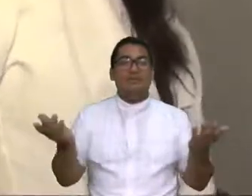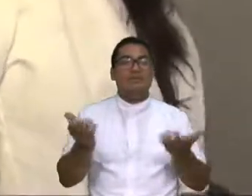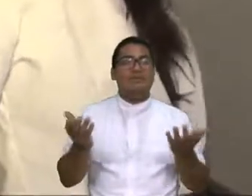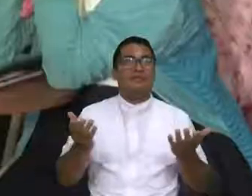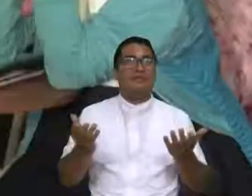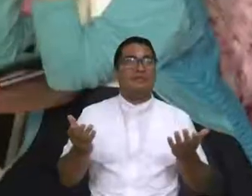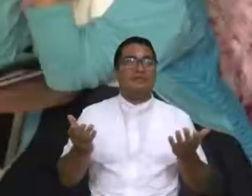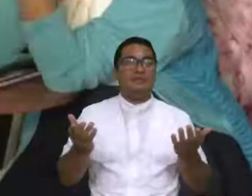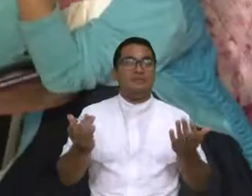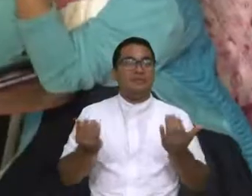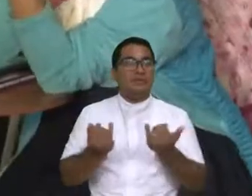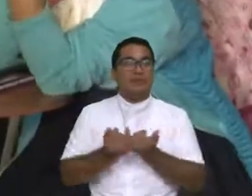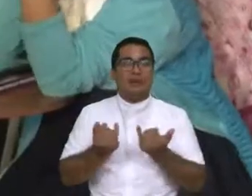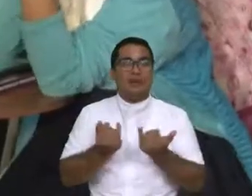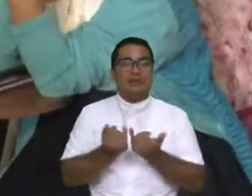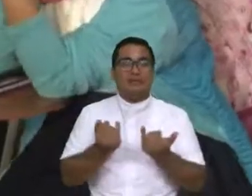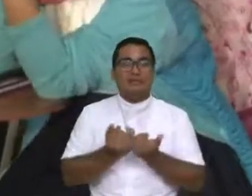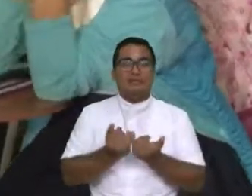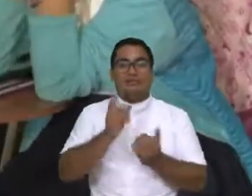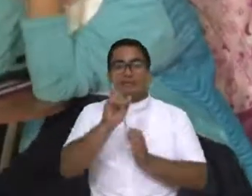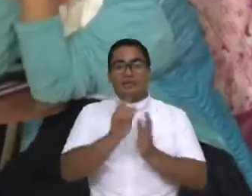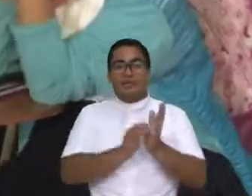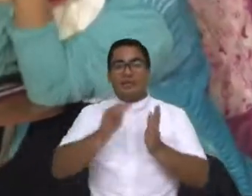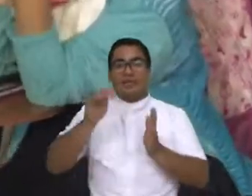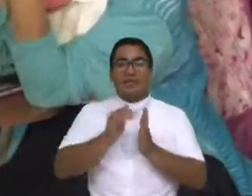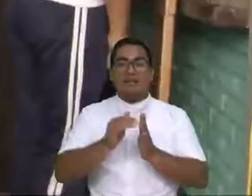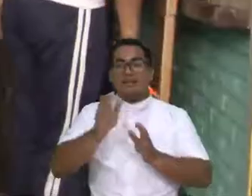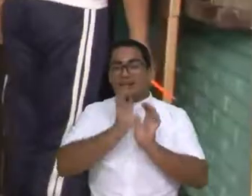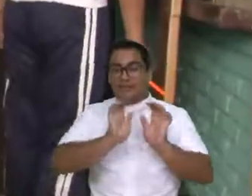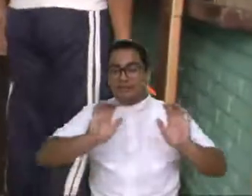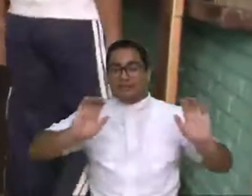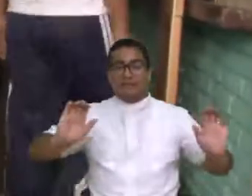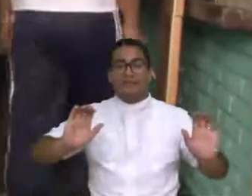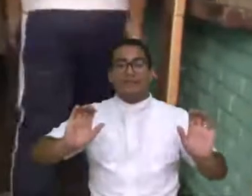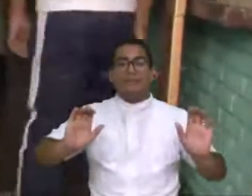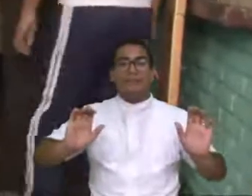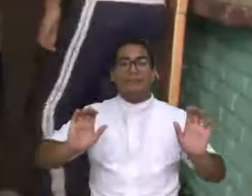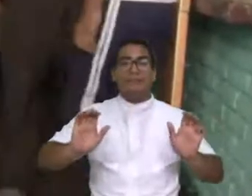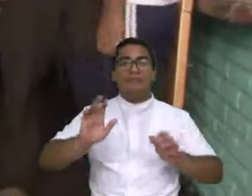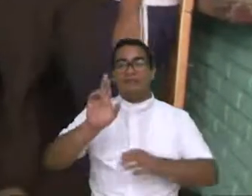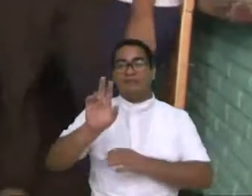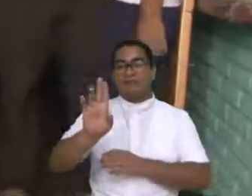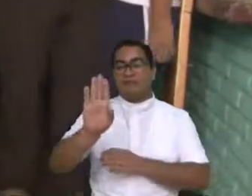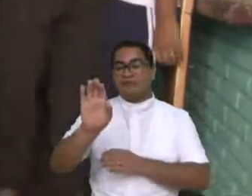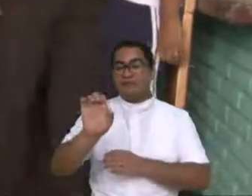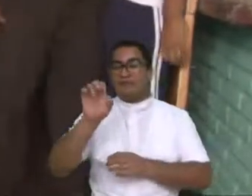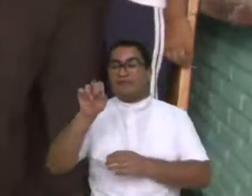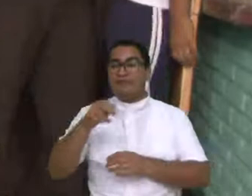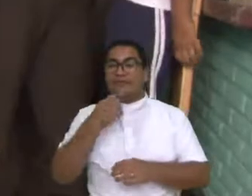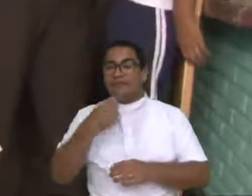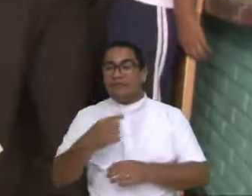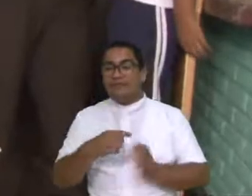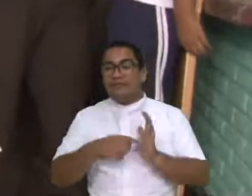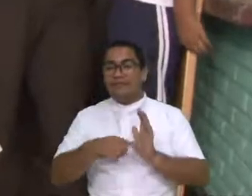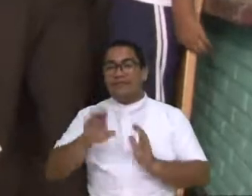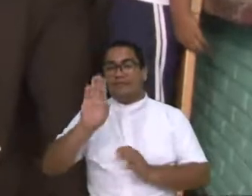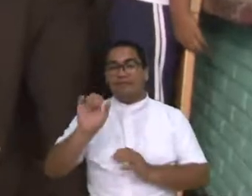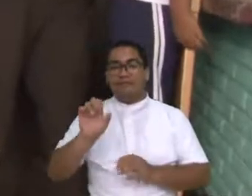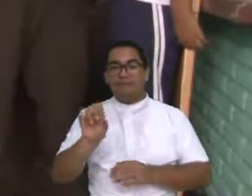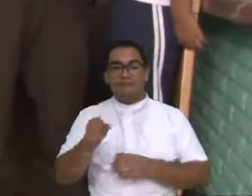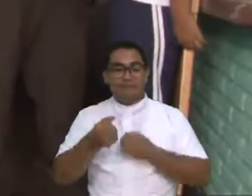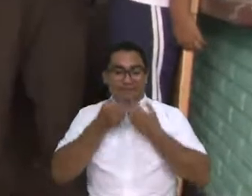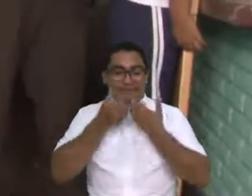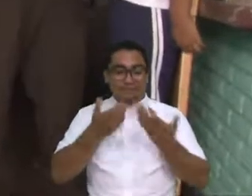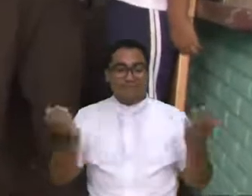el censo nutricional a más de 1 millón de niños en todo el país. Con cámara de Rubén Castro para el canal parlamentario les informó